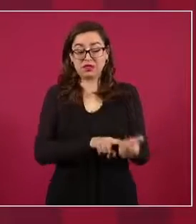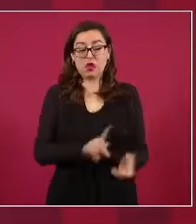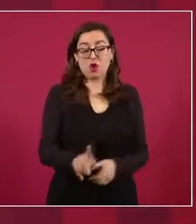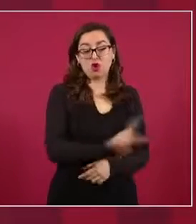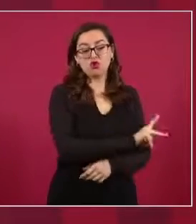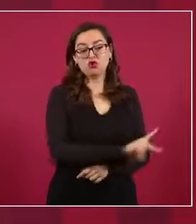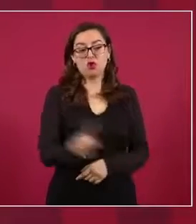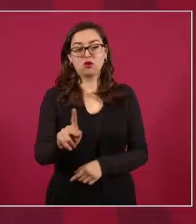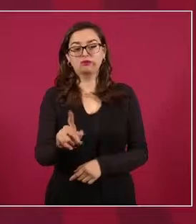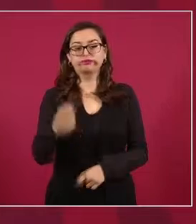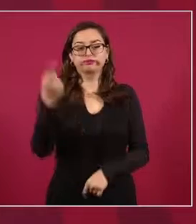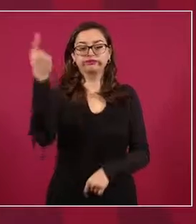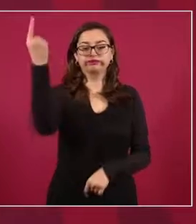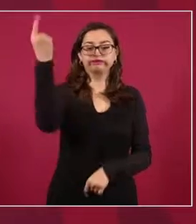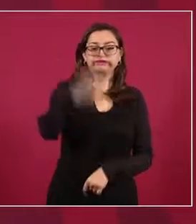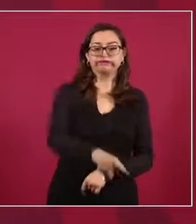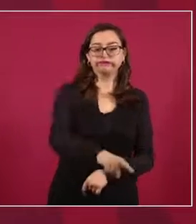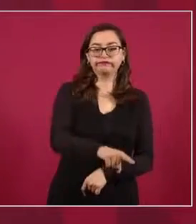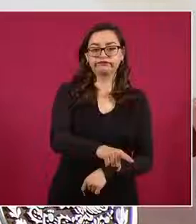son